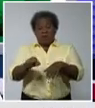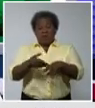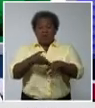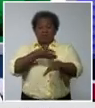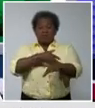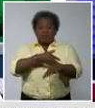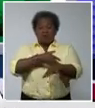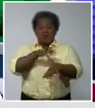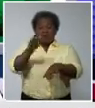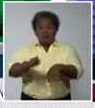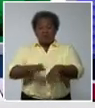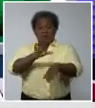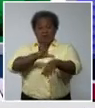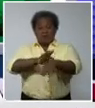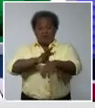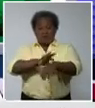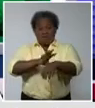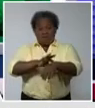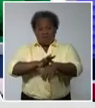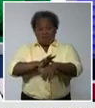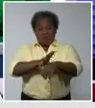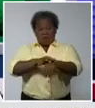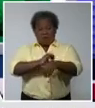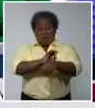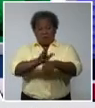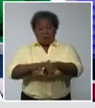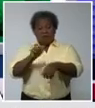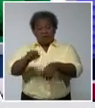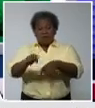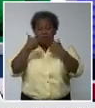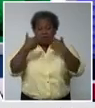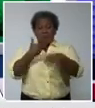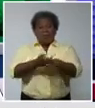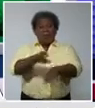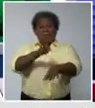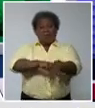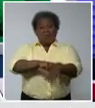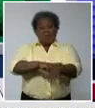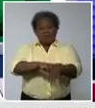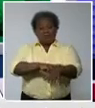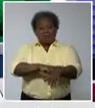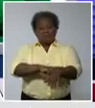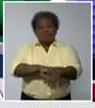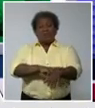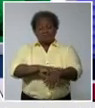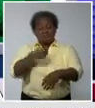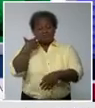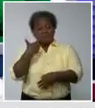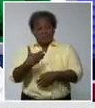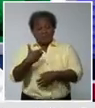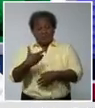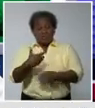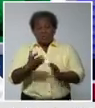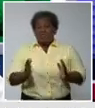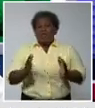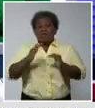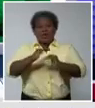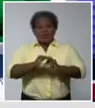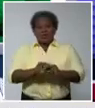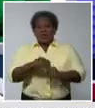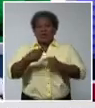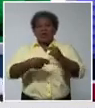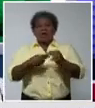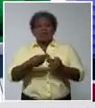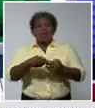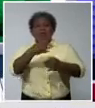más importante. Como se ha dicho en algunas ocasiones, lo importante no es construir un edificio o un